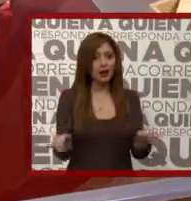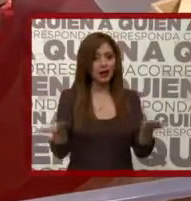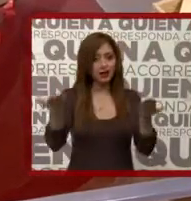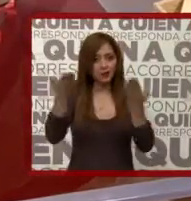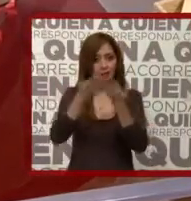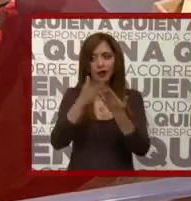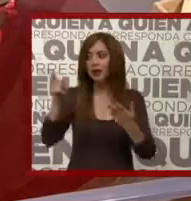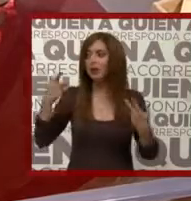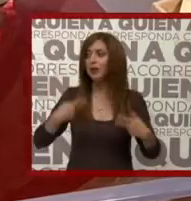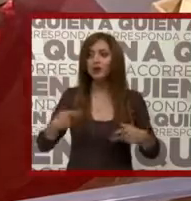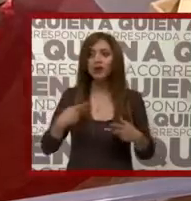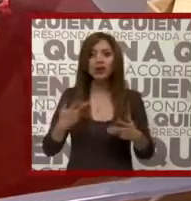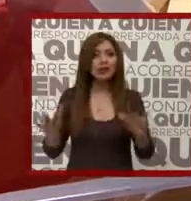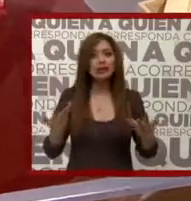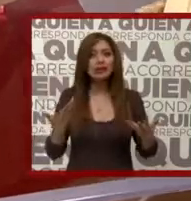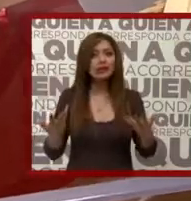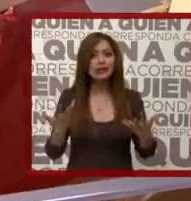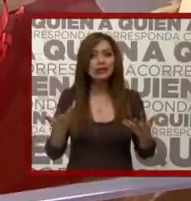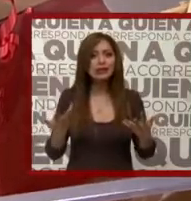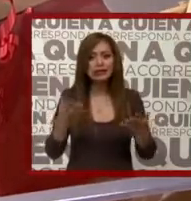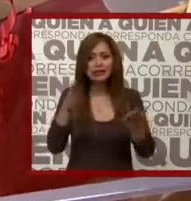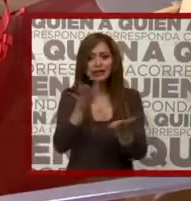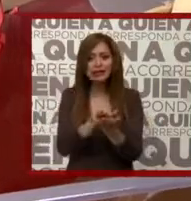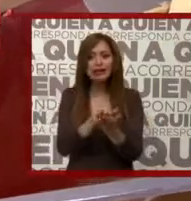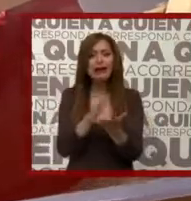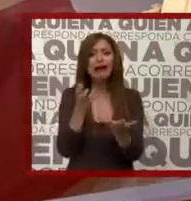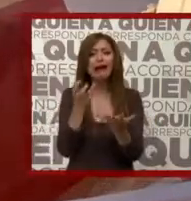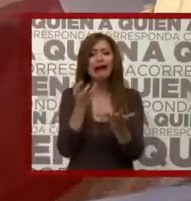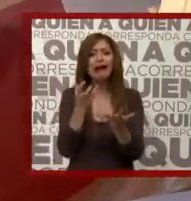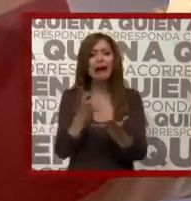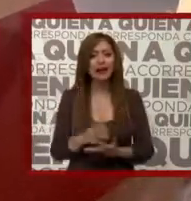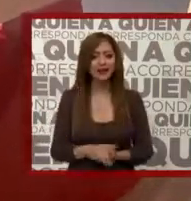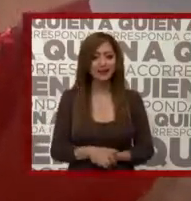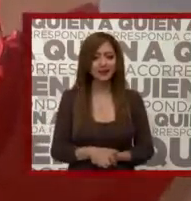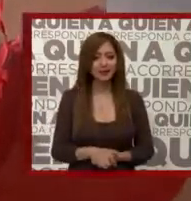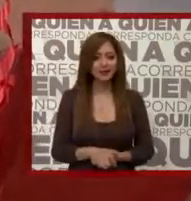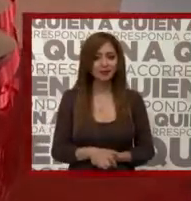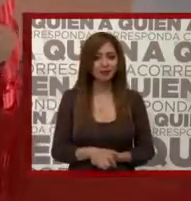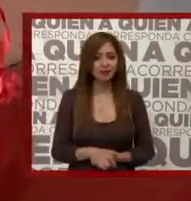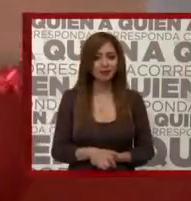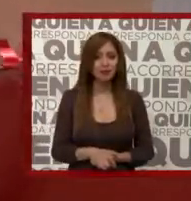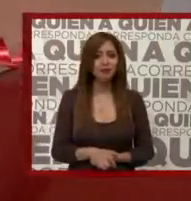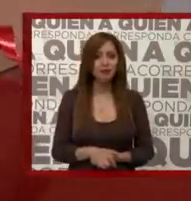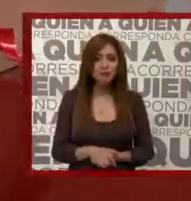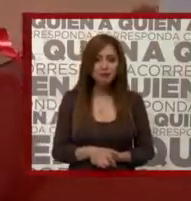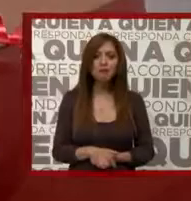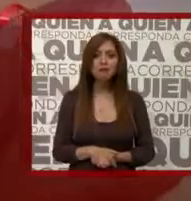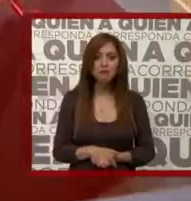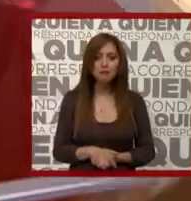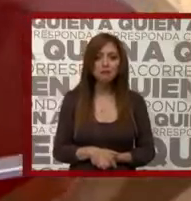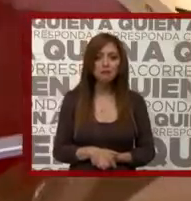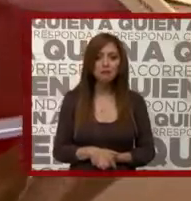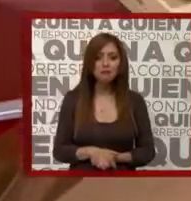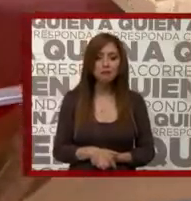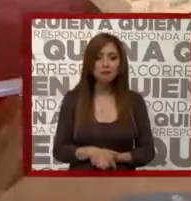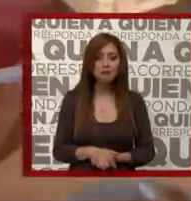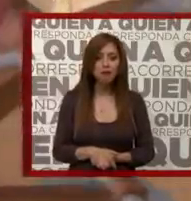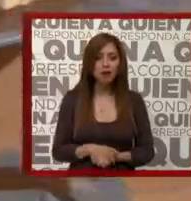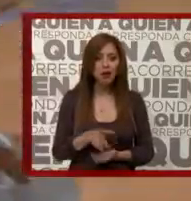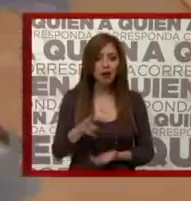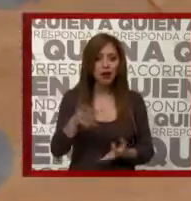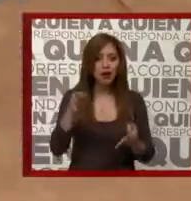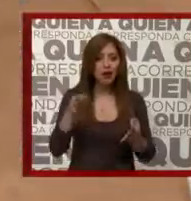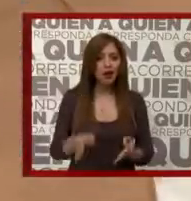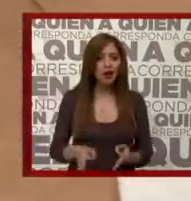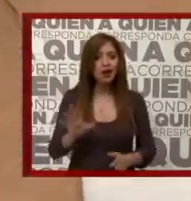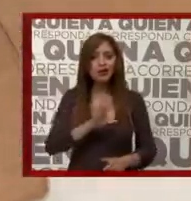tengo aquí a la gente del sistema haciendo unas pruebas y ahorita que la voy a guardar así. Oye. ¿Qué tal? Ana,